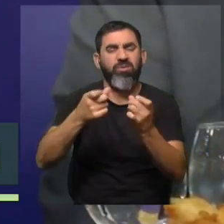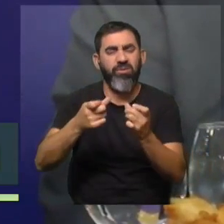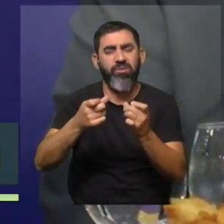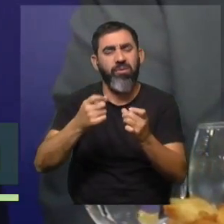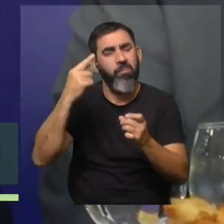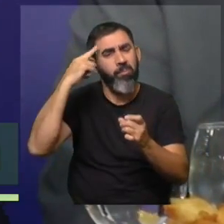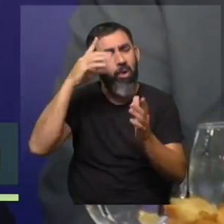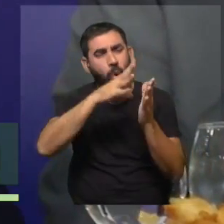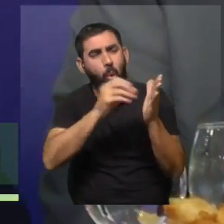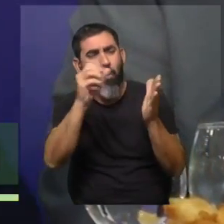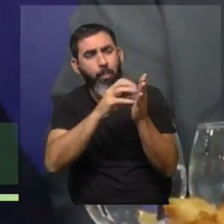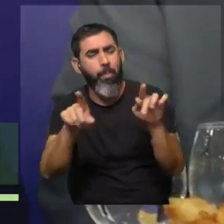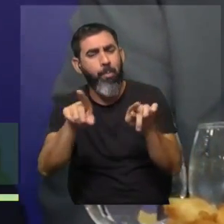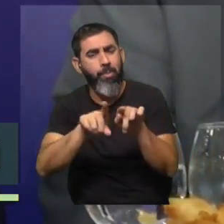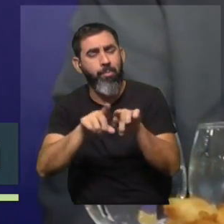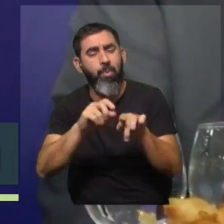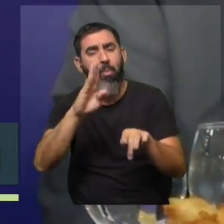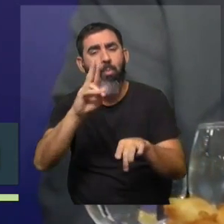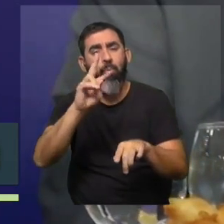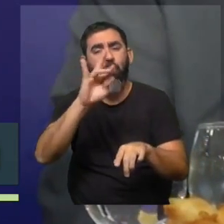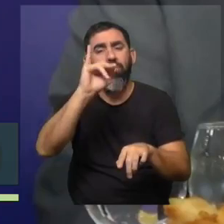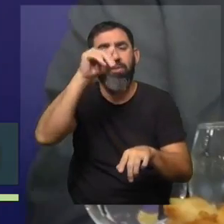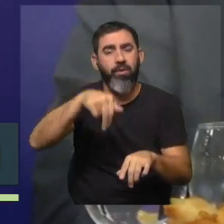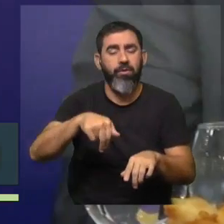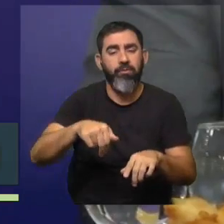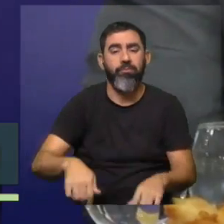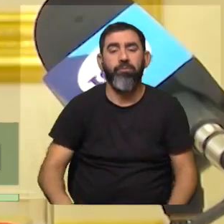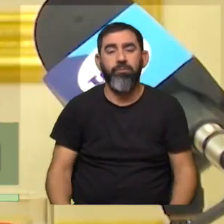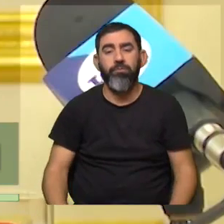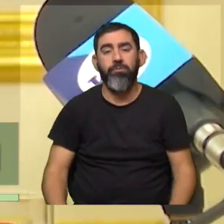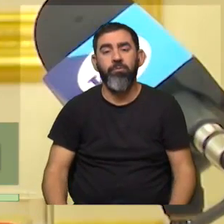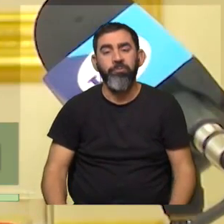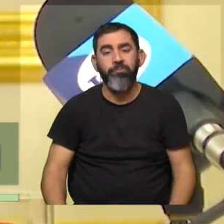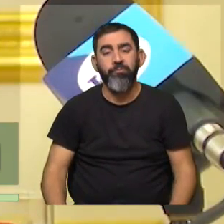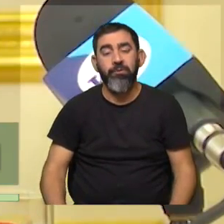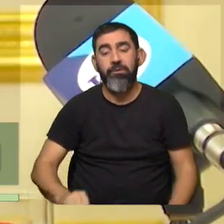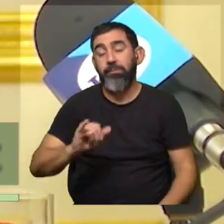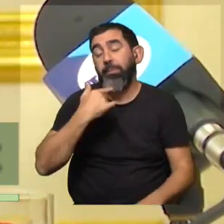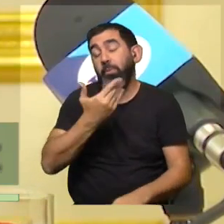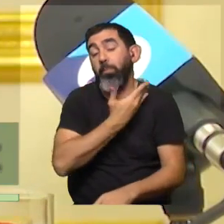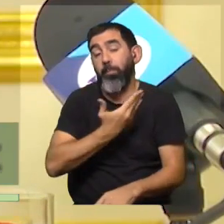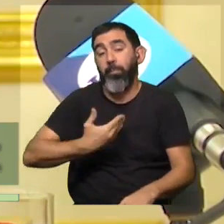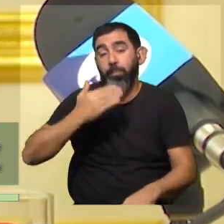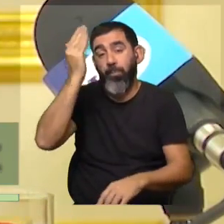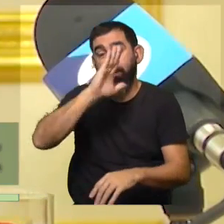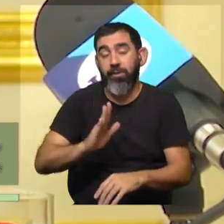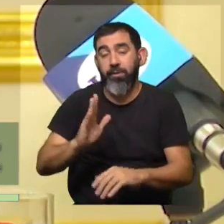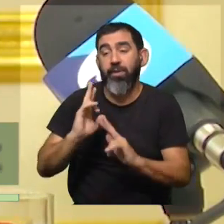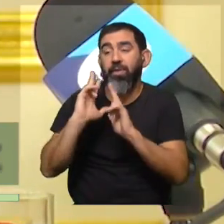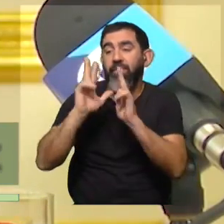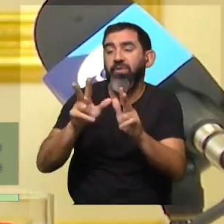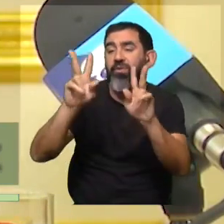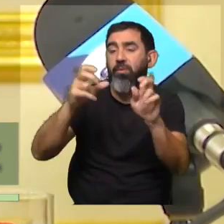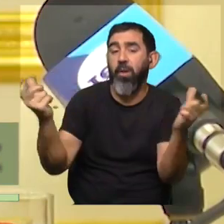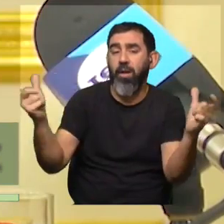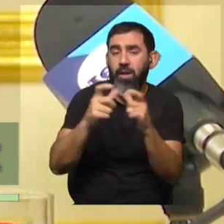sus pensamientos coincidan con los pensamientos de Putin dijo selenski y aseguró que si el mandatario brasileño quisiera decirle algo que